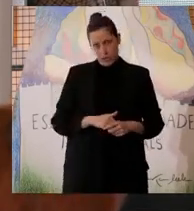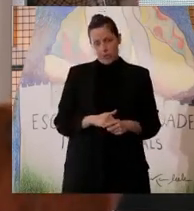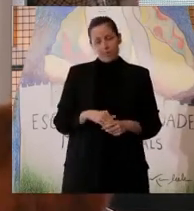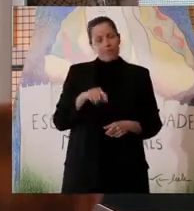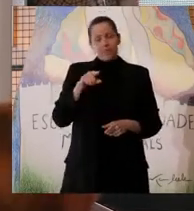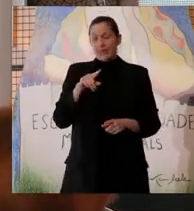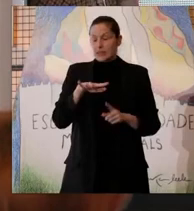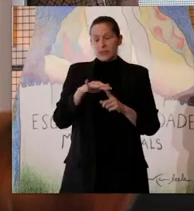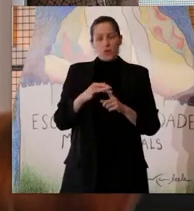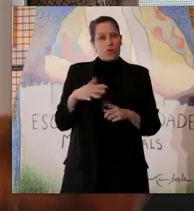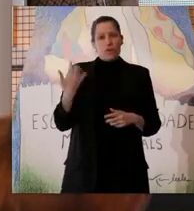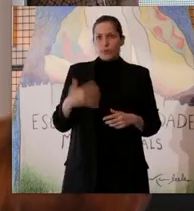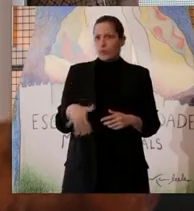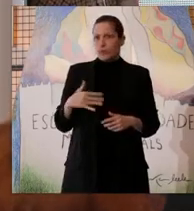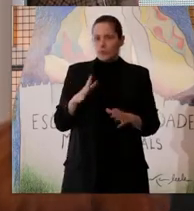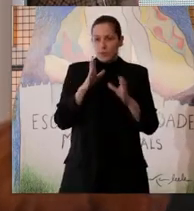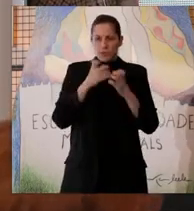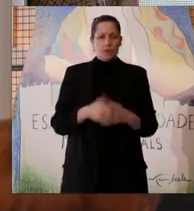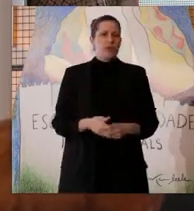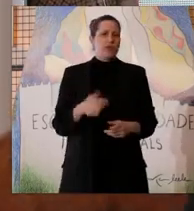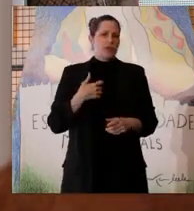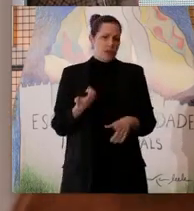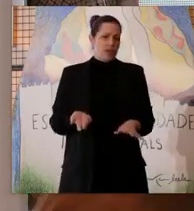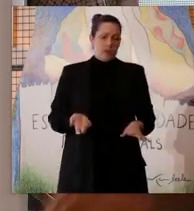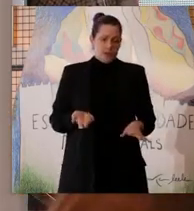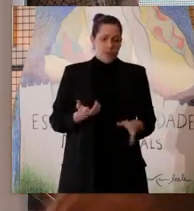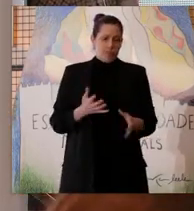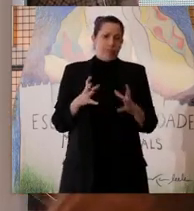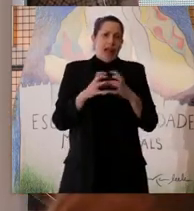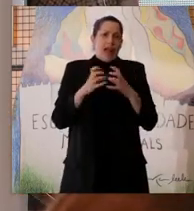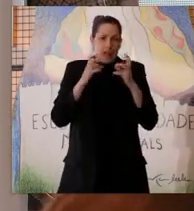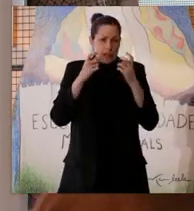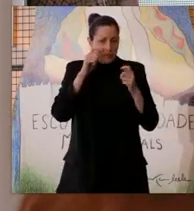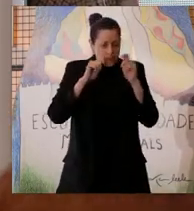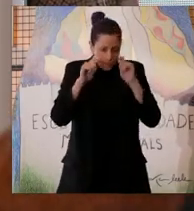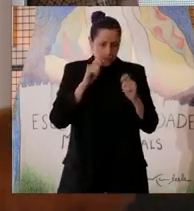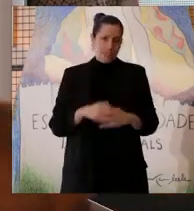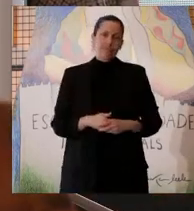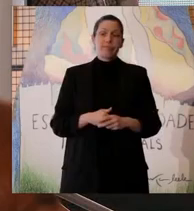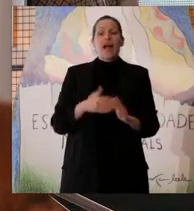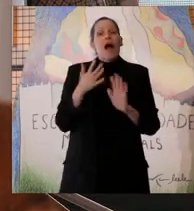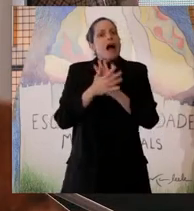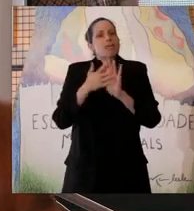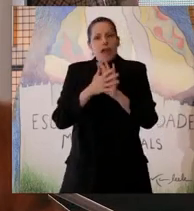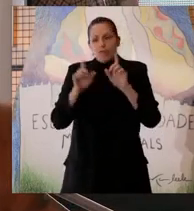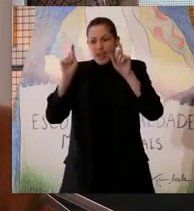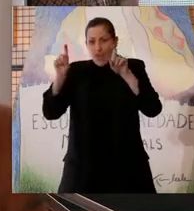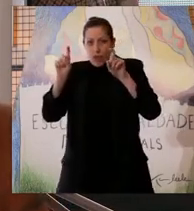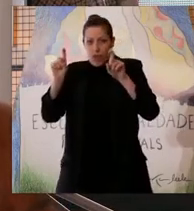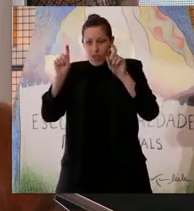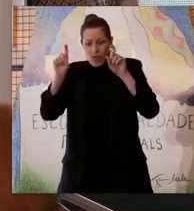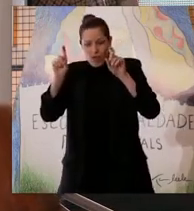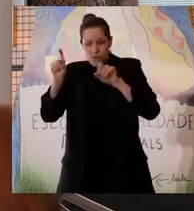todo esto pero pero hablamos de educación porque es que es la base es lo que lo que estábamos